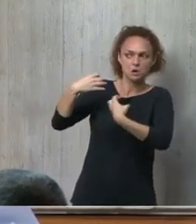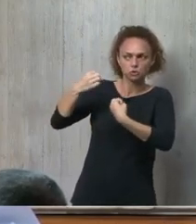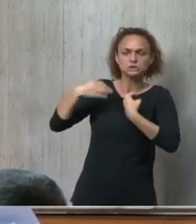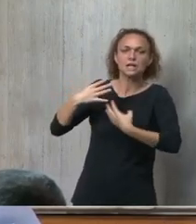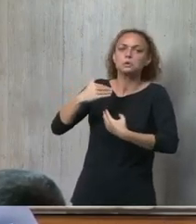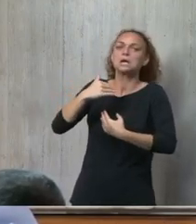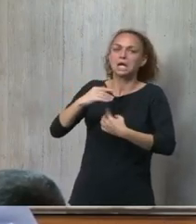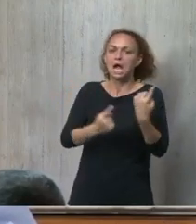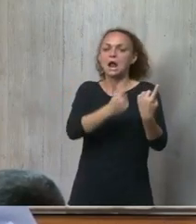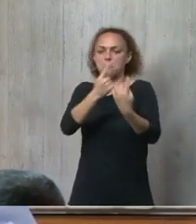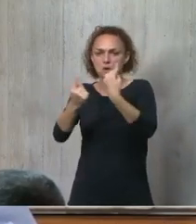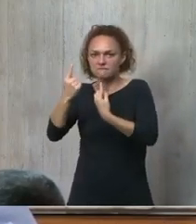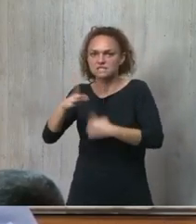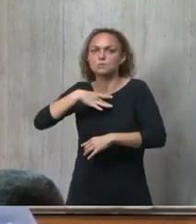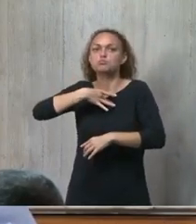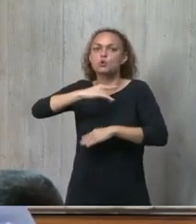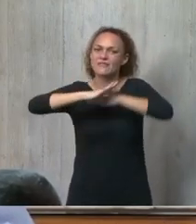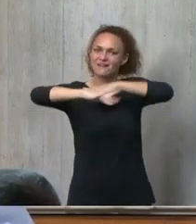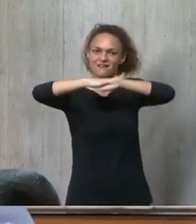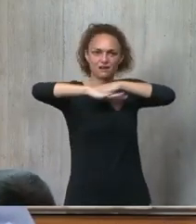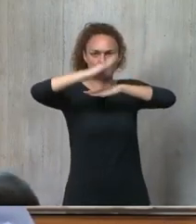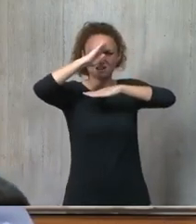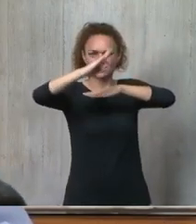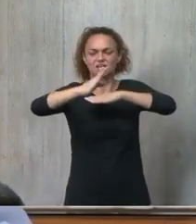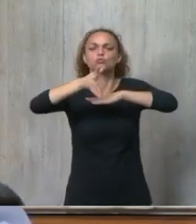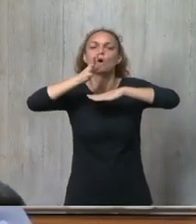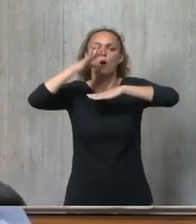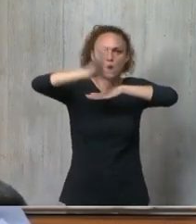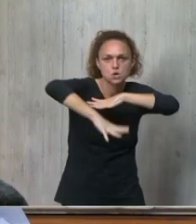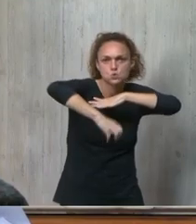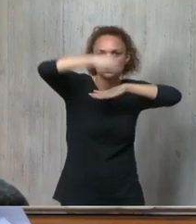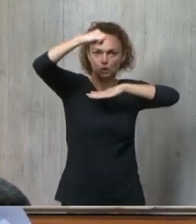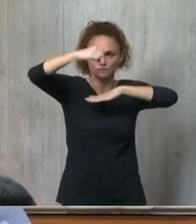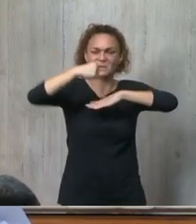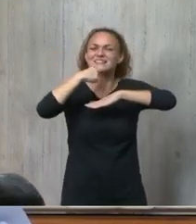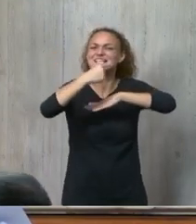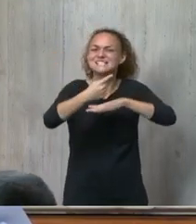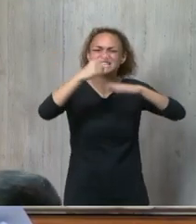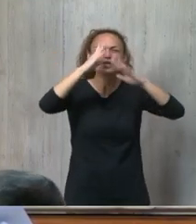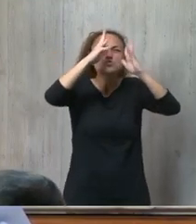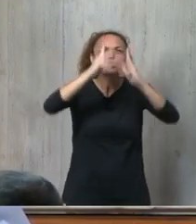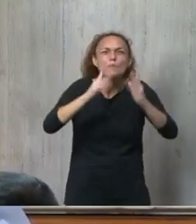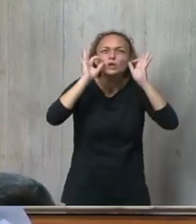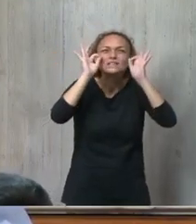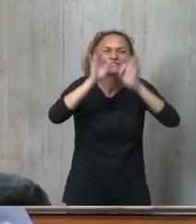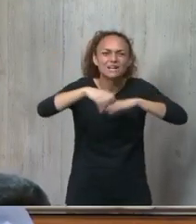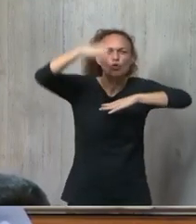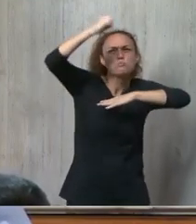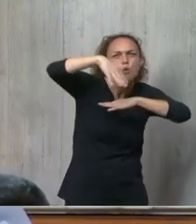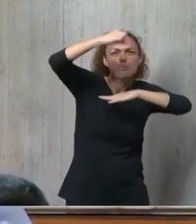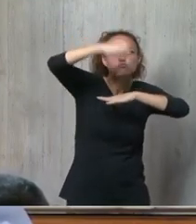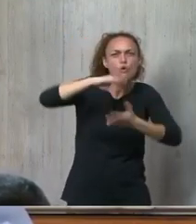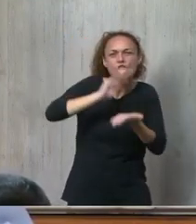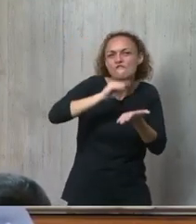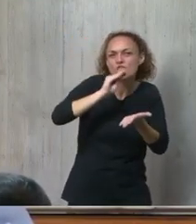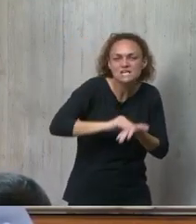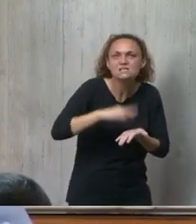tomas en el agua. No les puedo decir el número exacto de descarga ni el número de litros de agua, pero mis